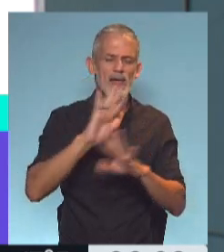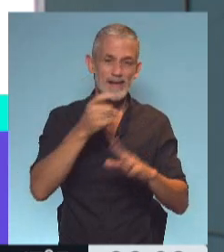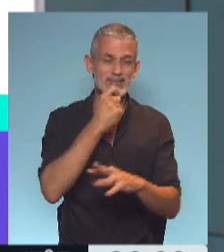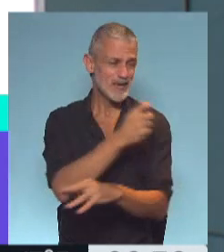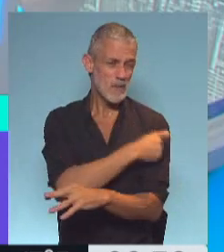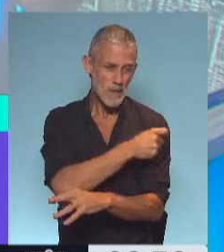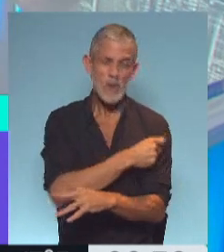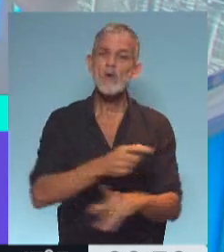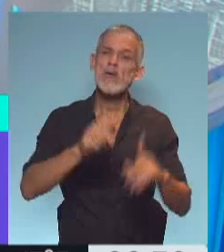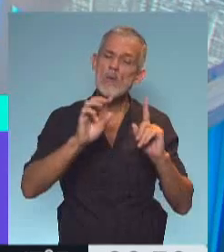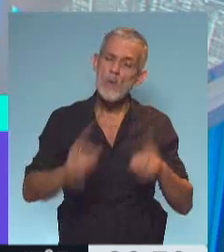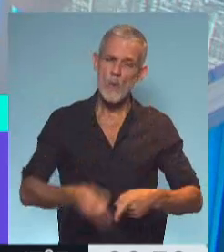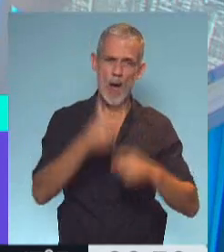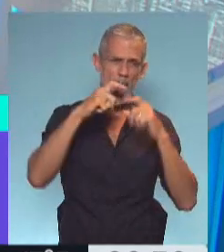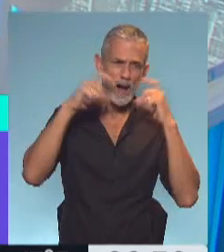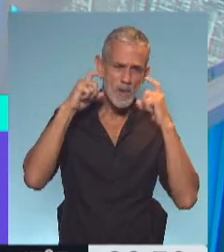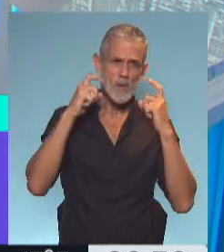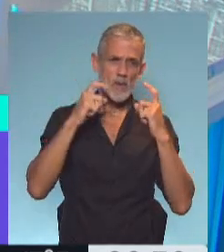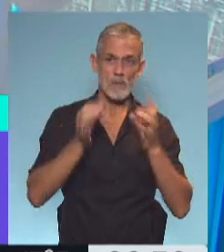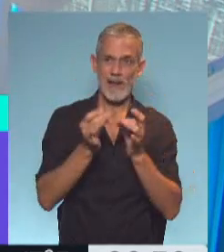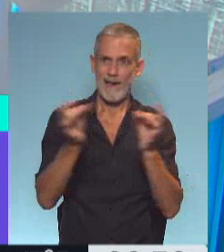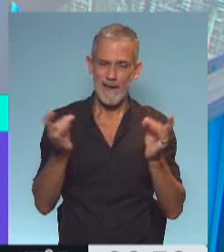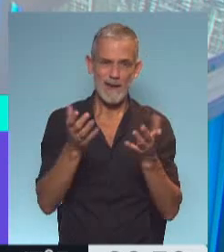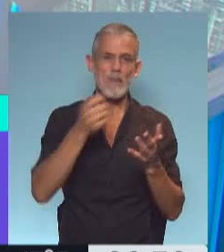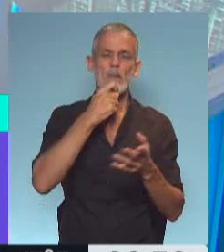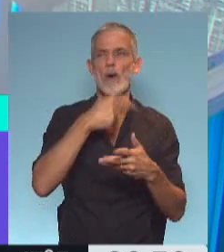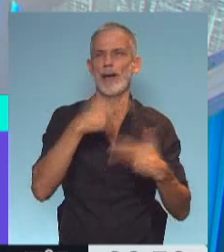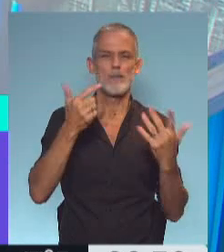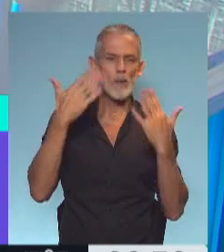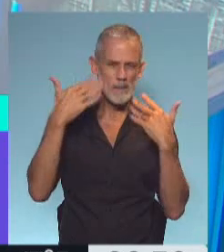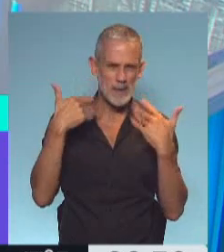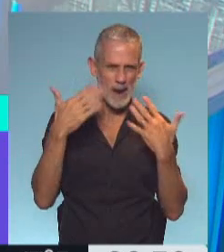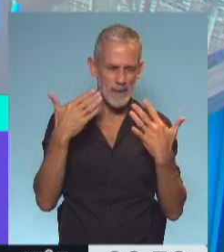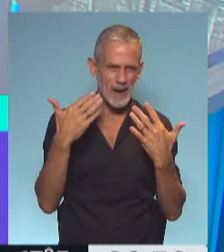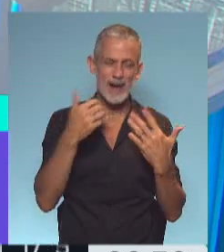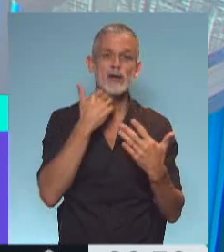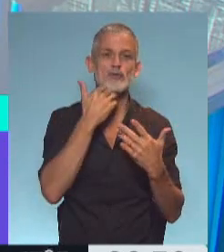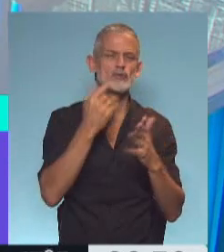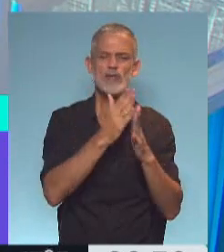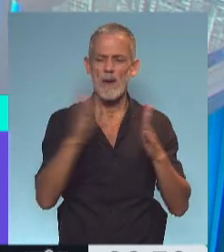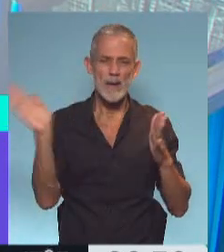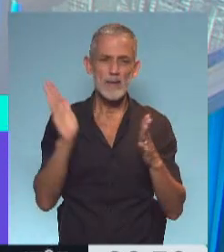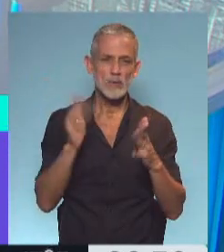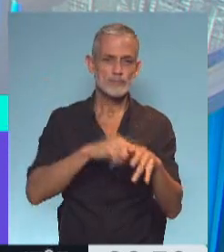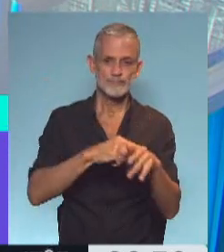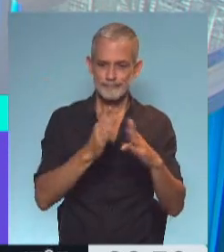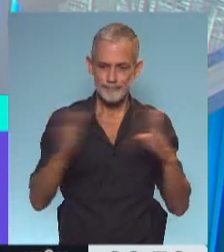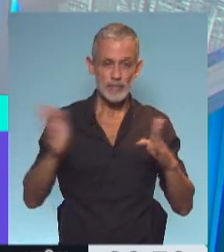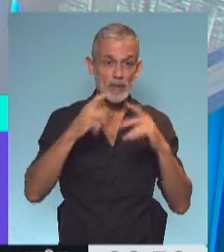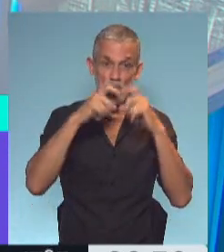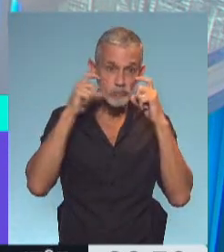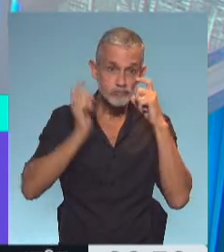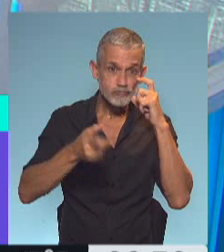una masa vacunal importante de personas, por ejemplo, para la primavera. No sabemos cuánto tiempo todavía vamos a tener que